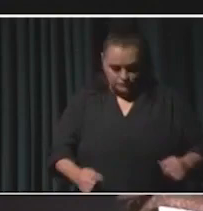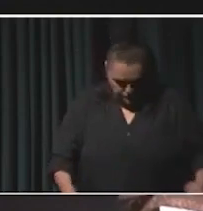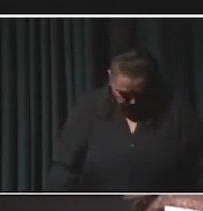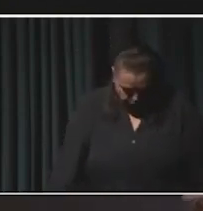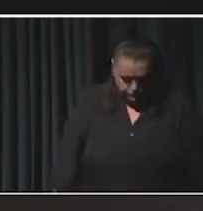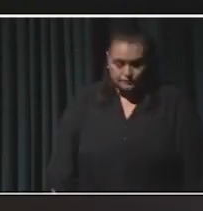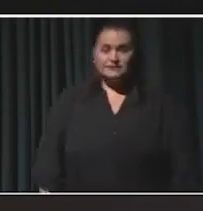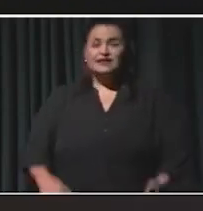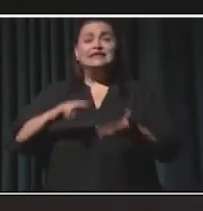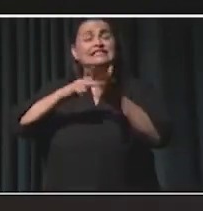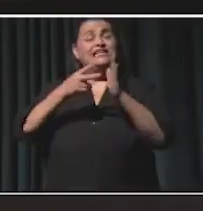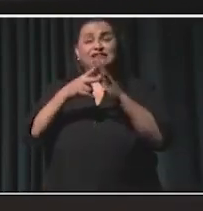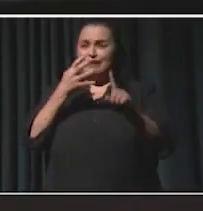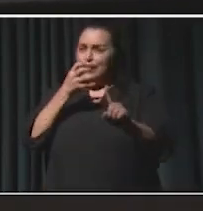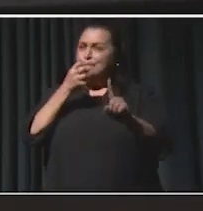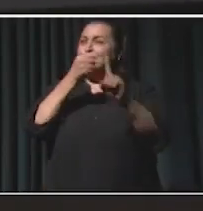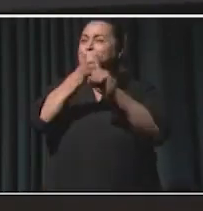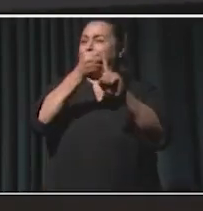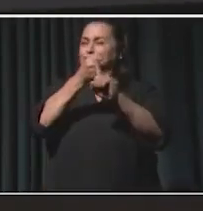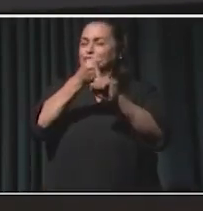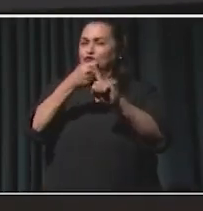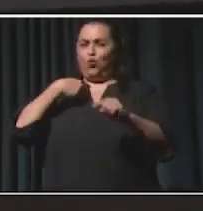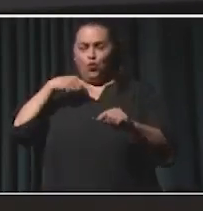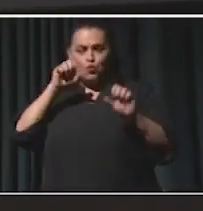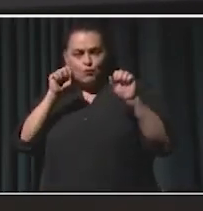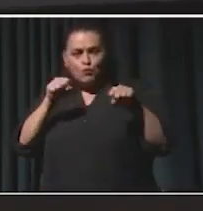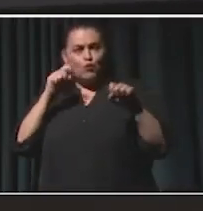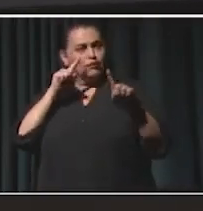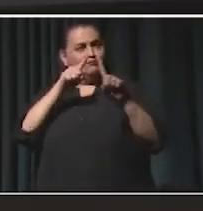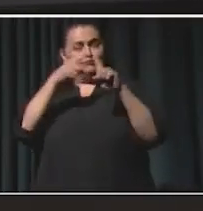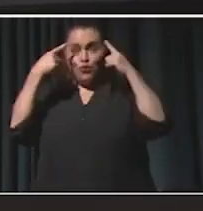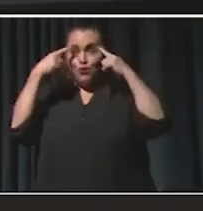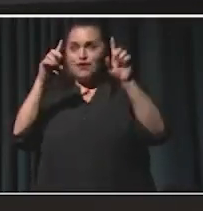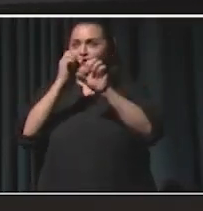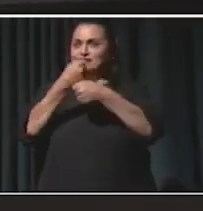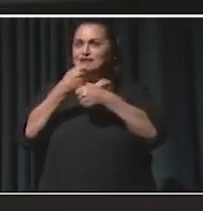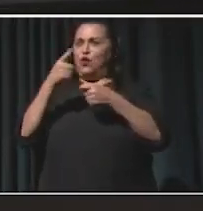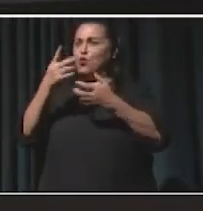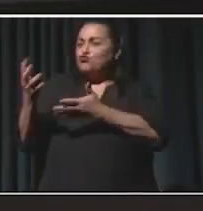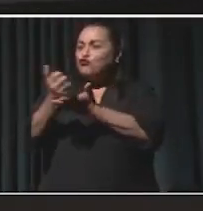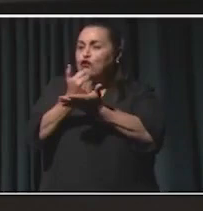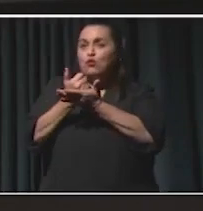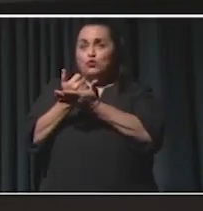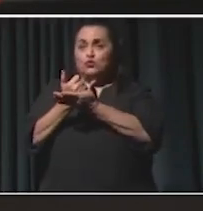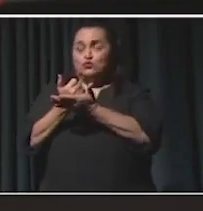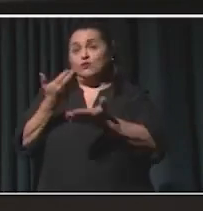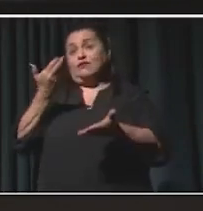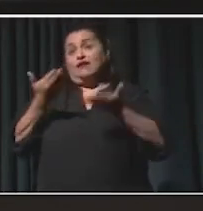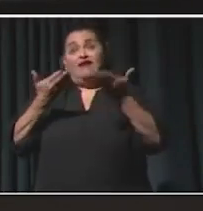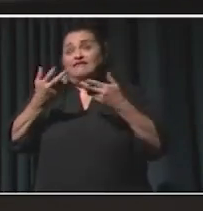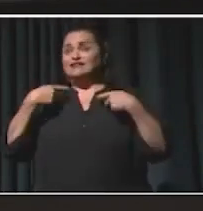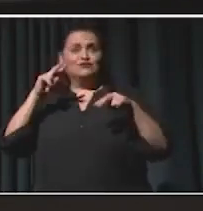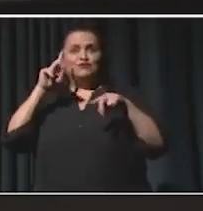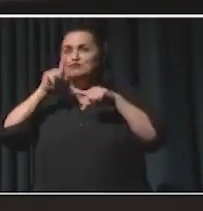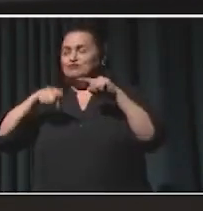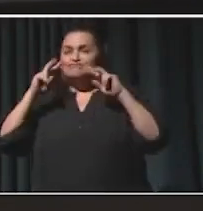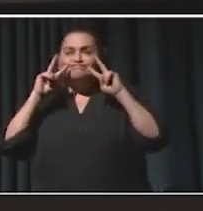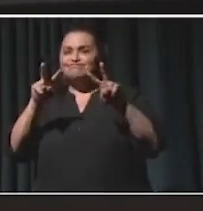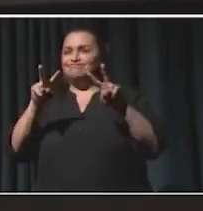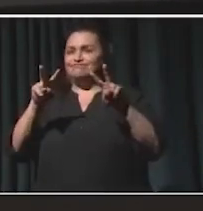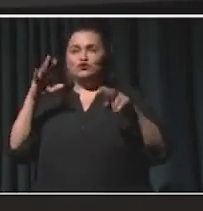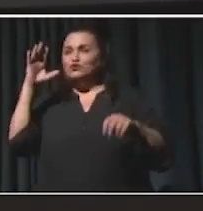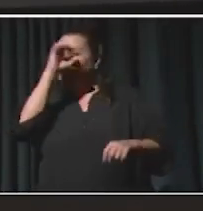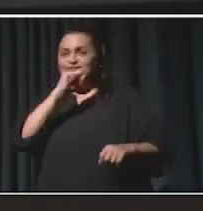Es impactante lo que uno puede llegar a hacer con un recurso que a veces no vemos o no nos